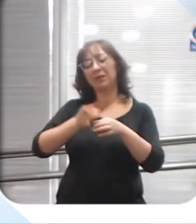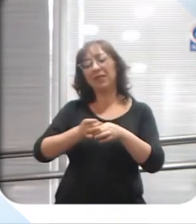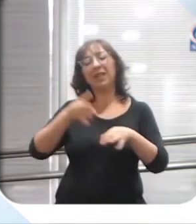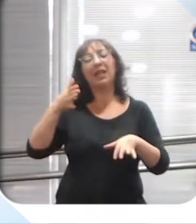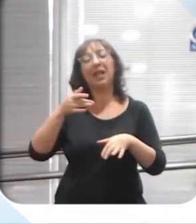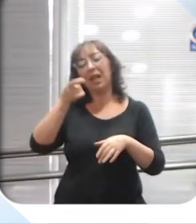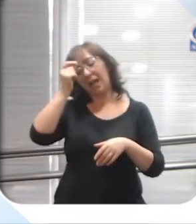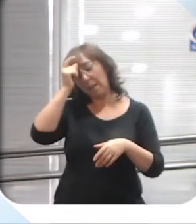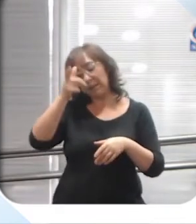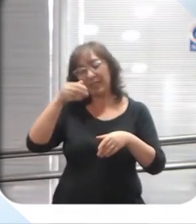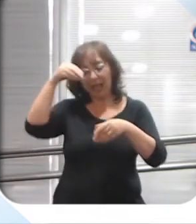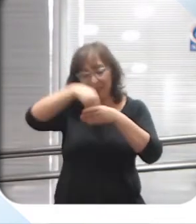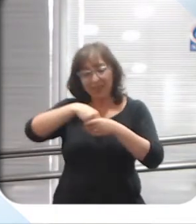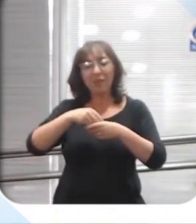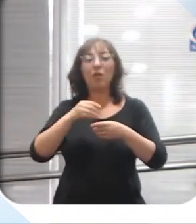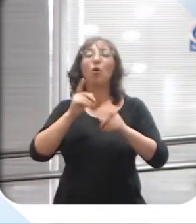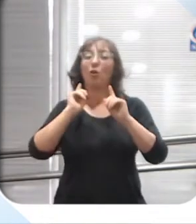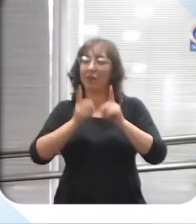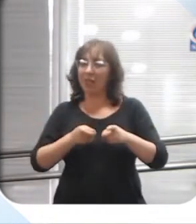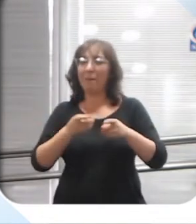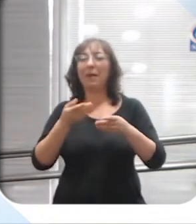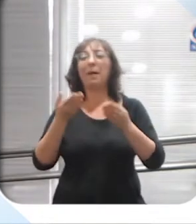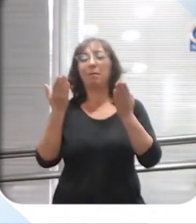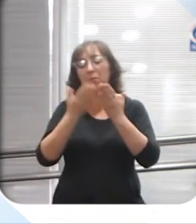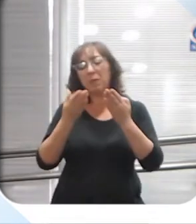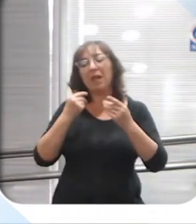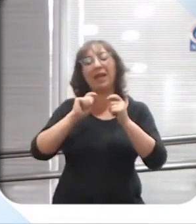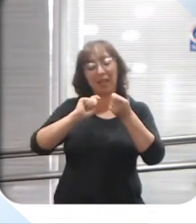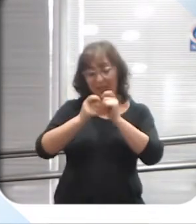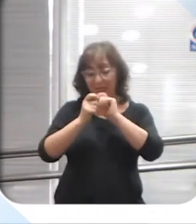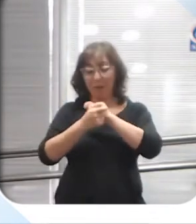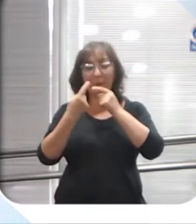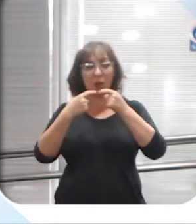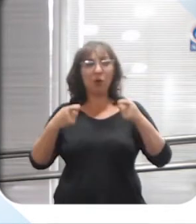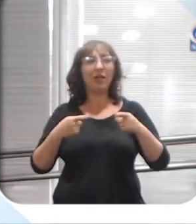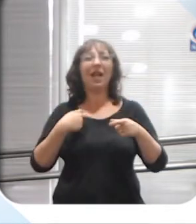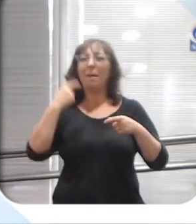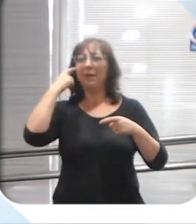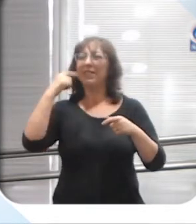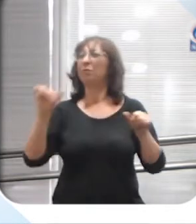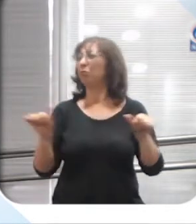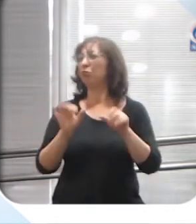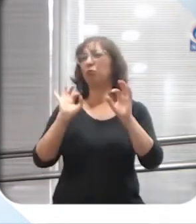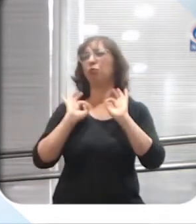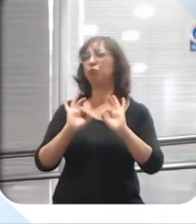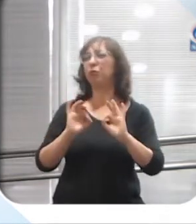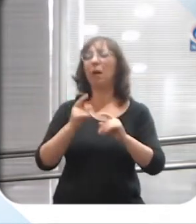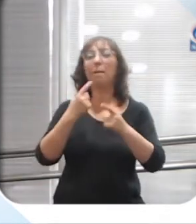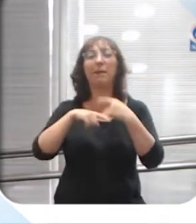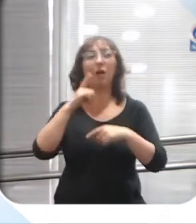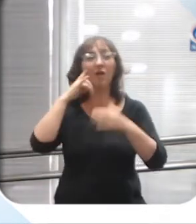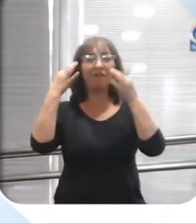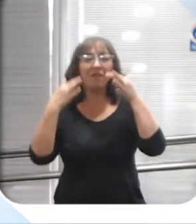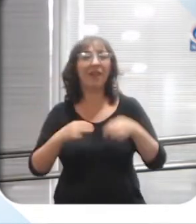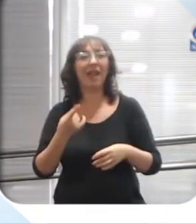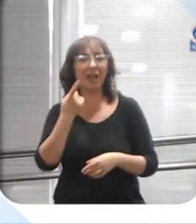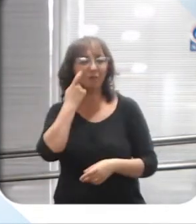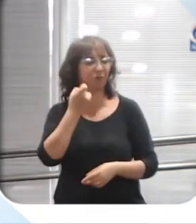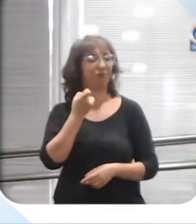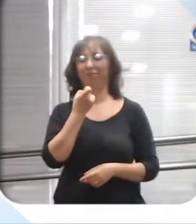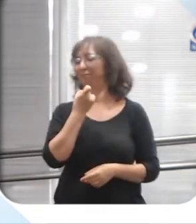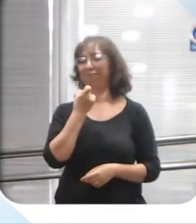interna nuestra también, y hemos cambiado un montón de cosas que uno a veces piensa que las está haciendo bien y en la realidad se da cuenta